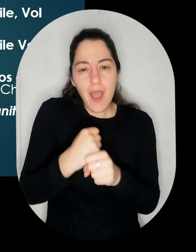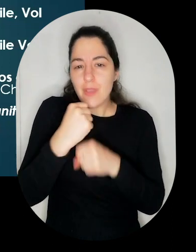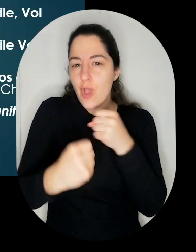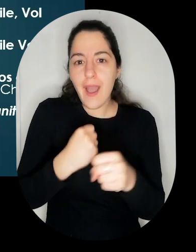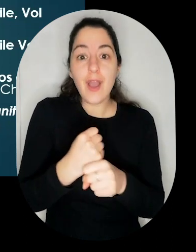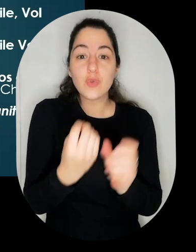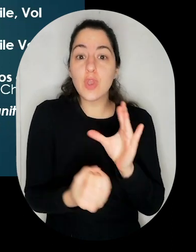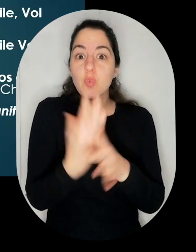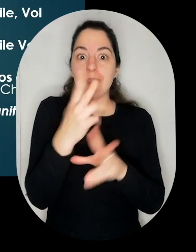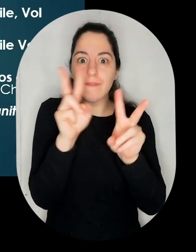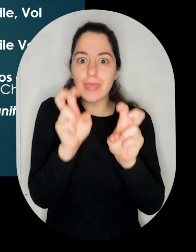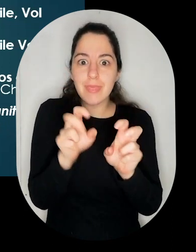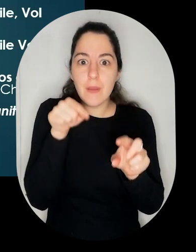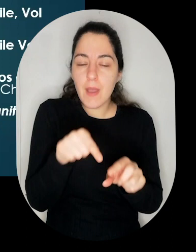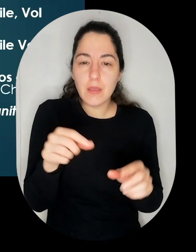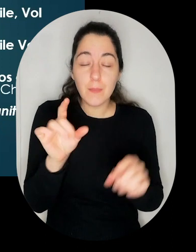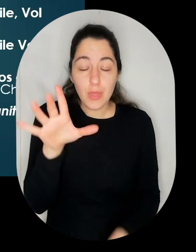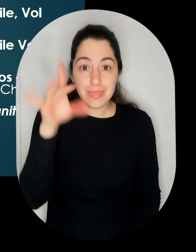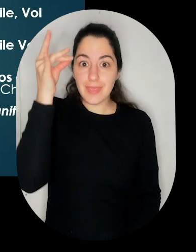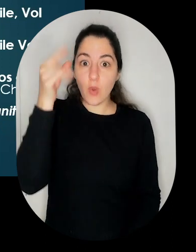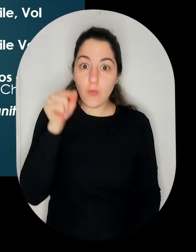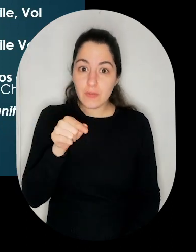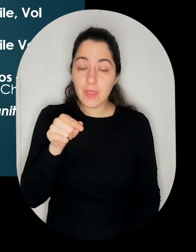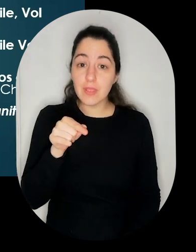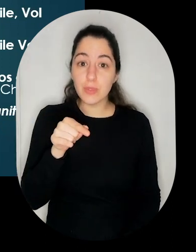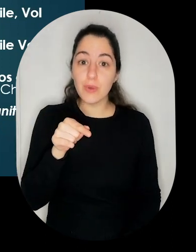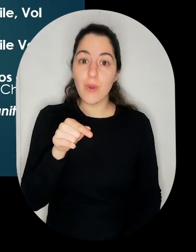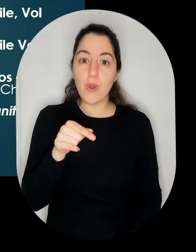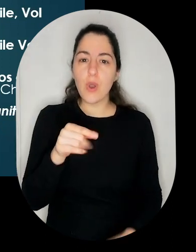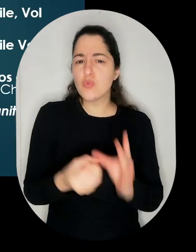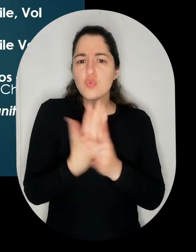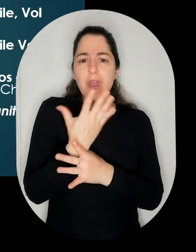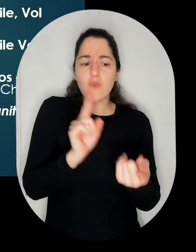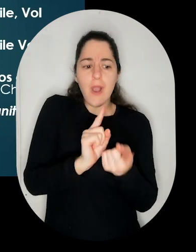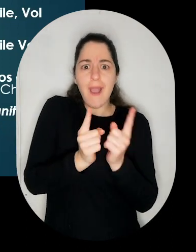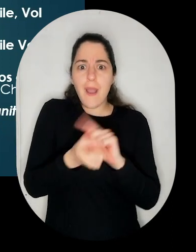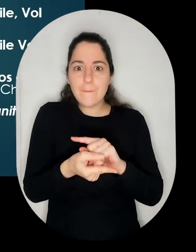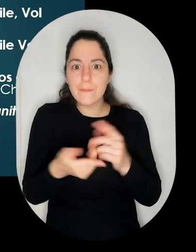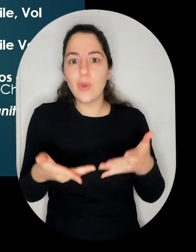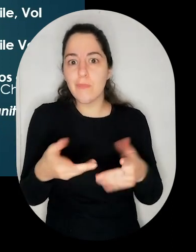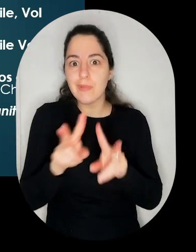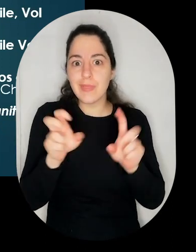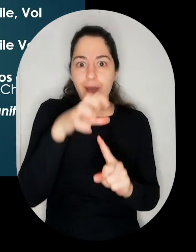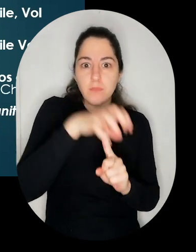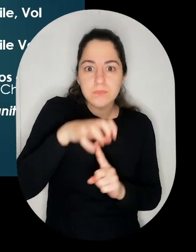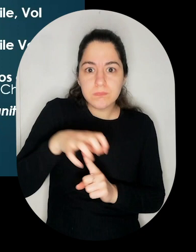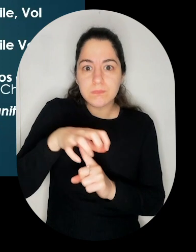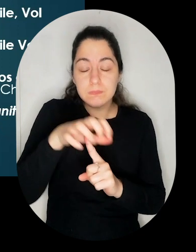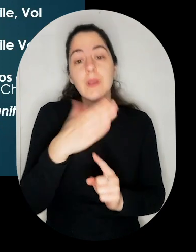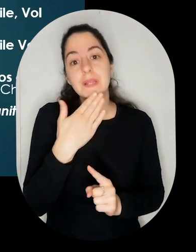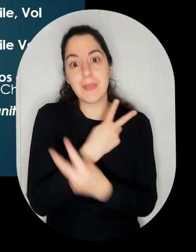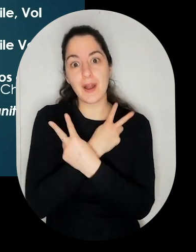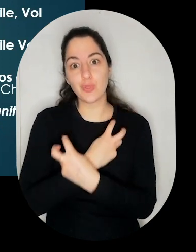año se están publicando actualizaciones en torno al tema y estamos descubriendo nuevos cambios, ¿ya? En las especies y en